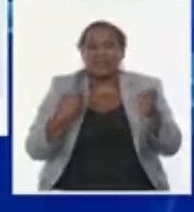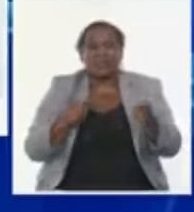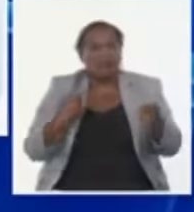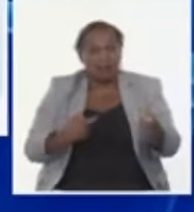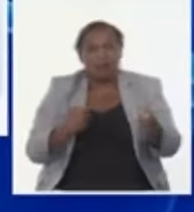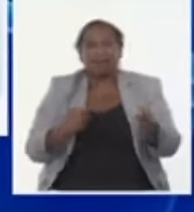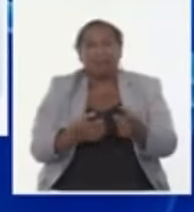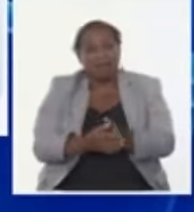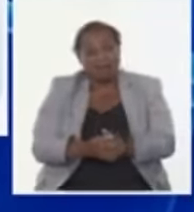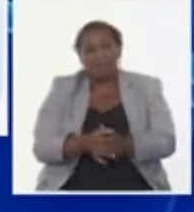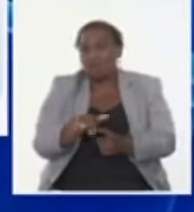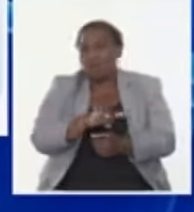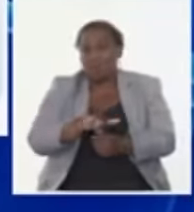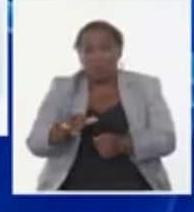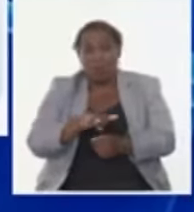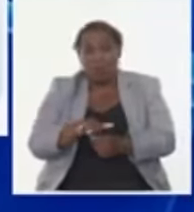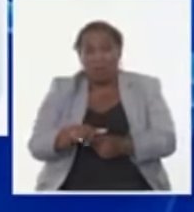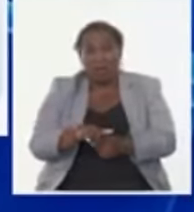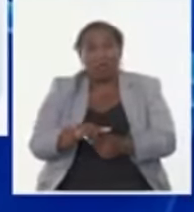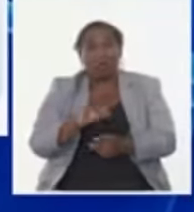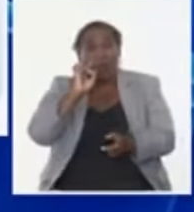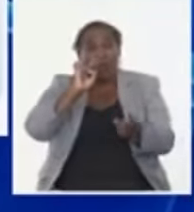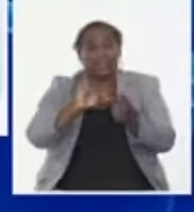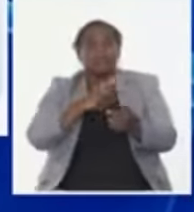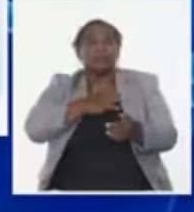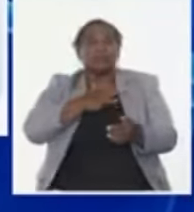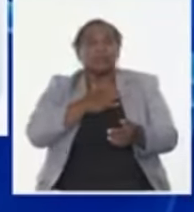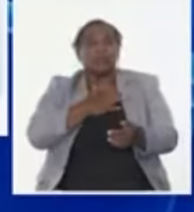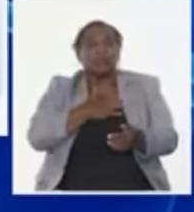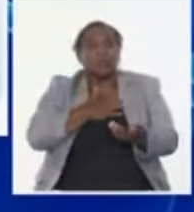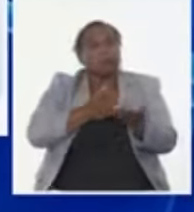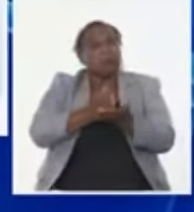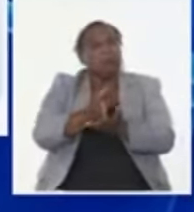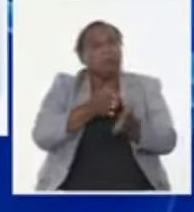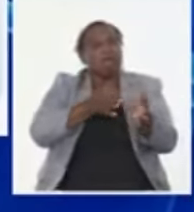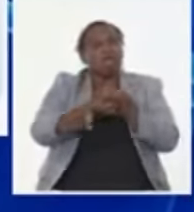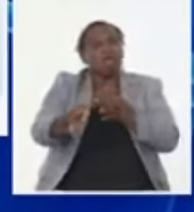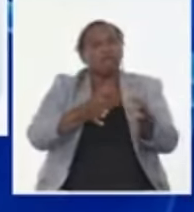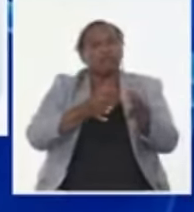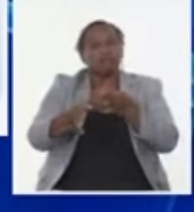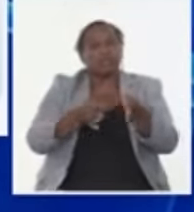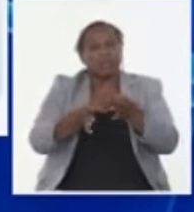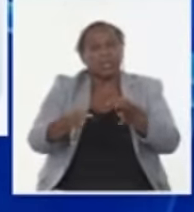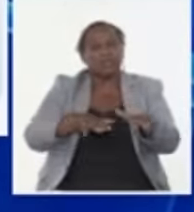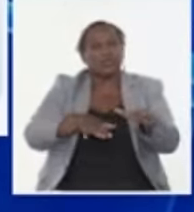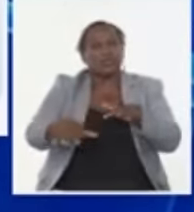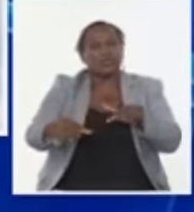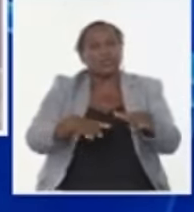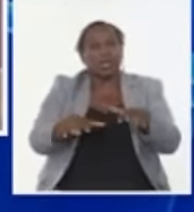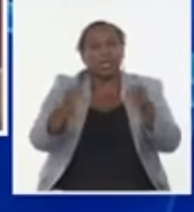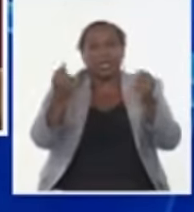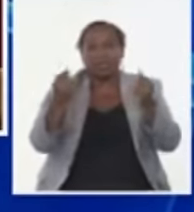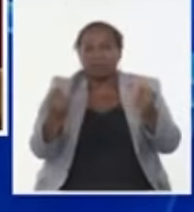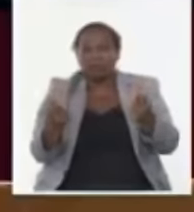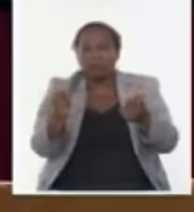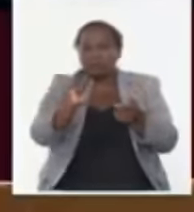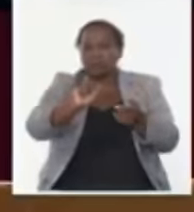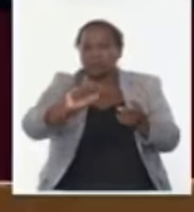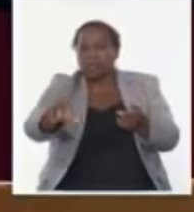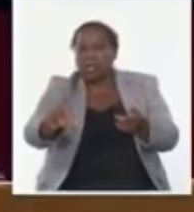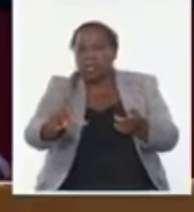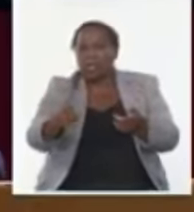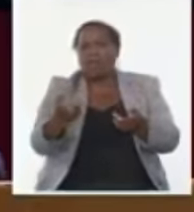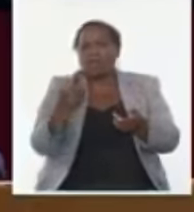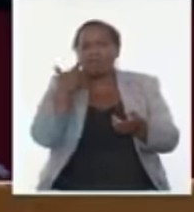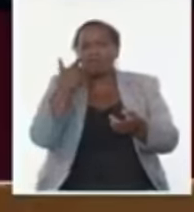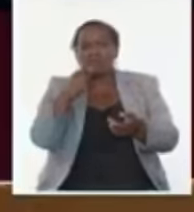y perseguimos el objetivo de mantener el funcionamiento en las actividades económicas y sociales